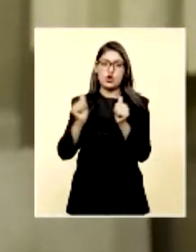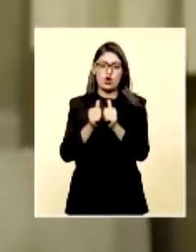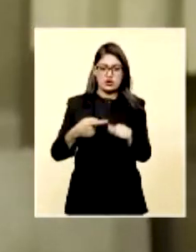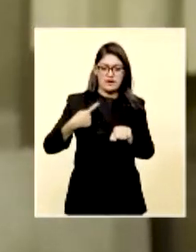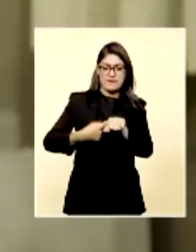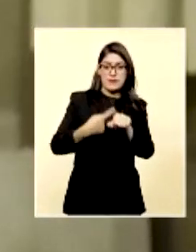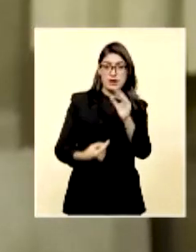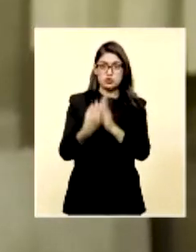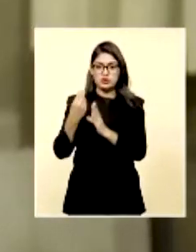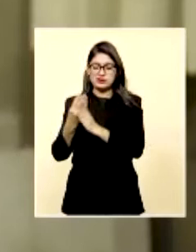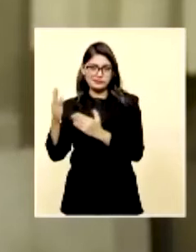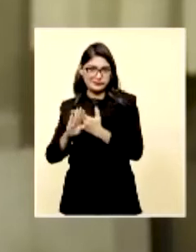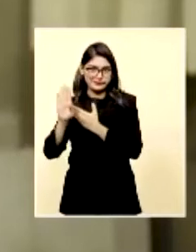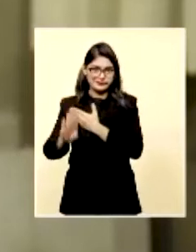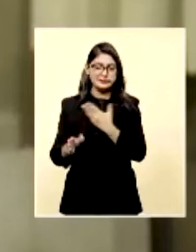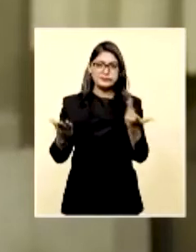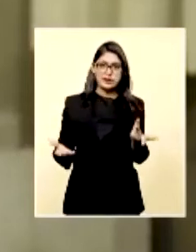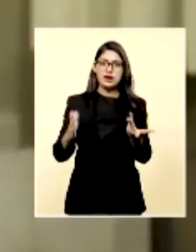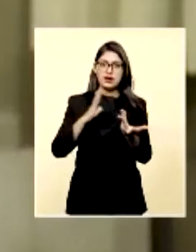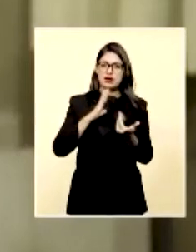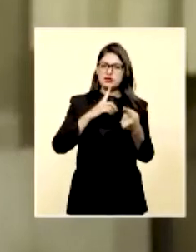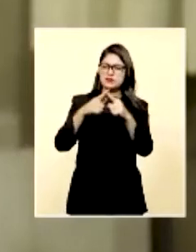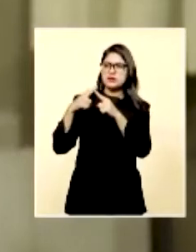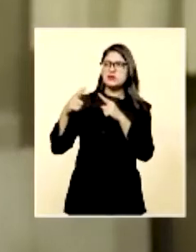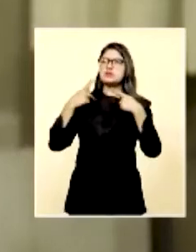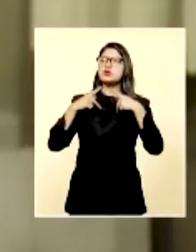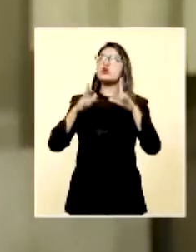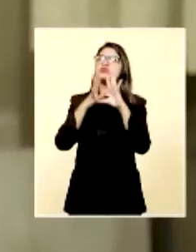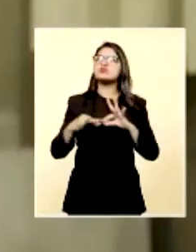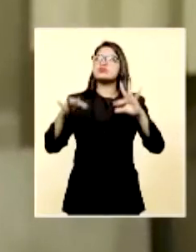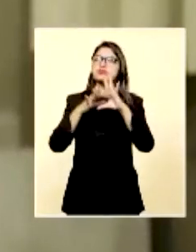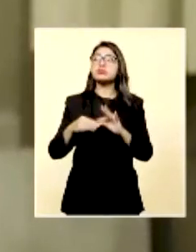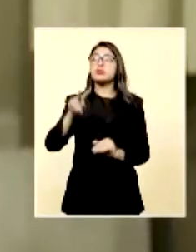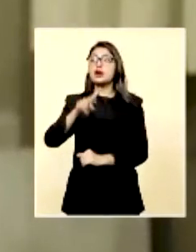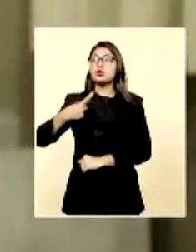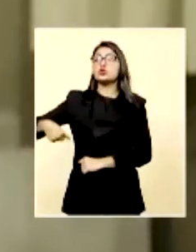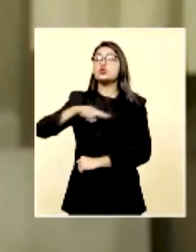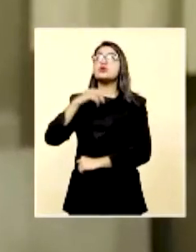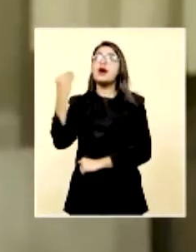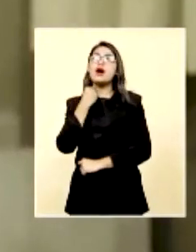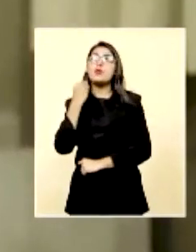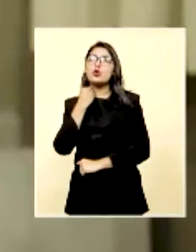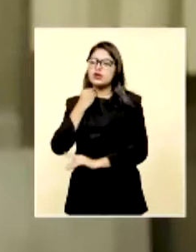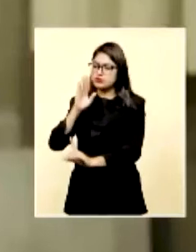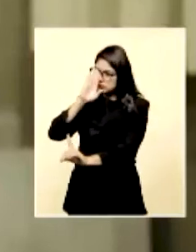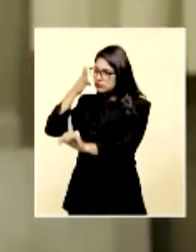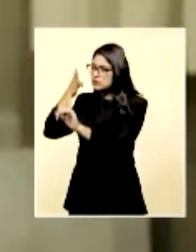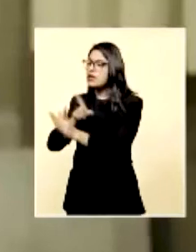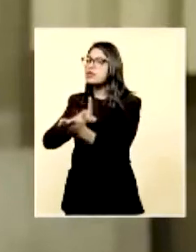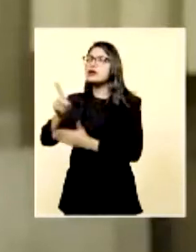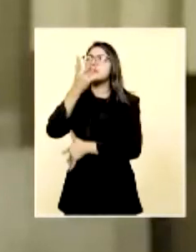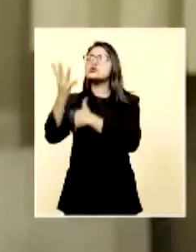en el fundamento, como varios oradores han notado, somos abogados del derecho ambiental, como dijo Ángela María